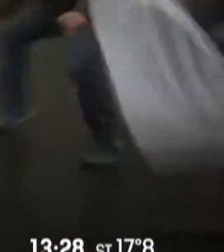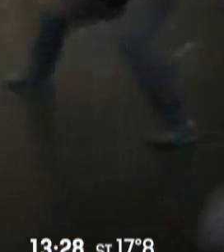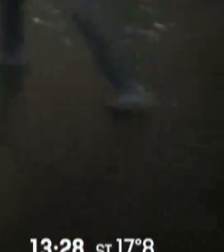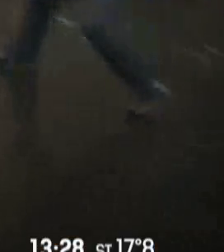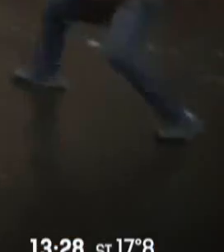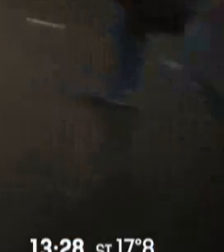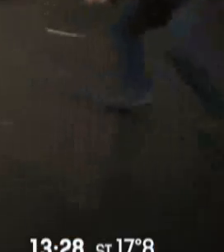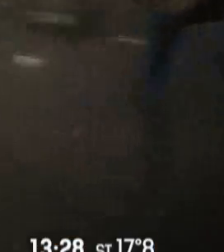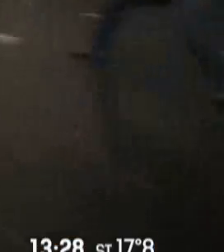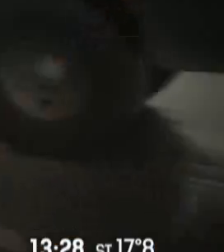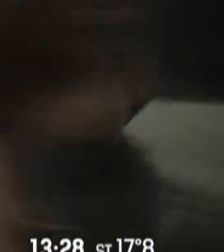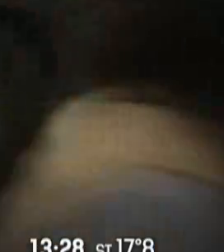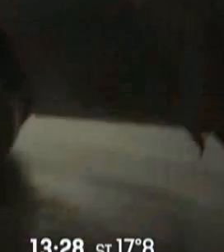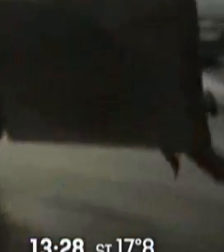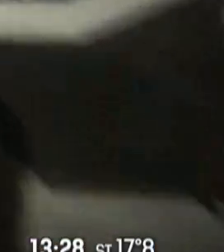analizamos.